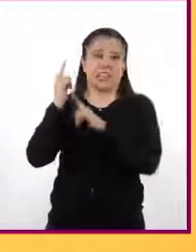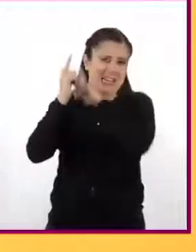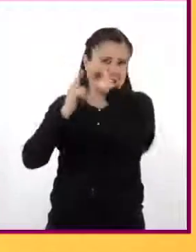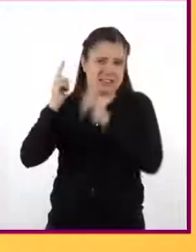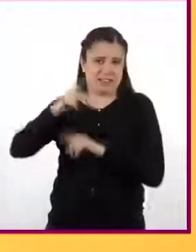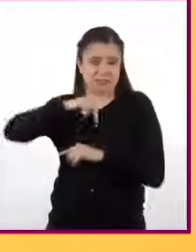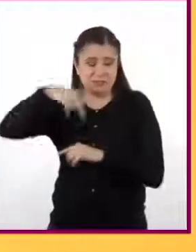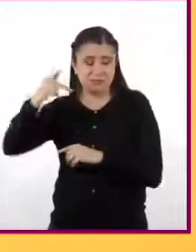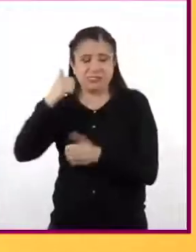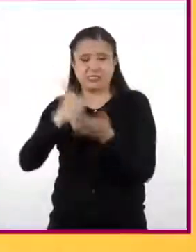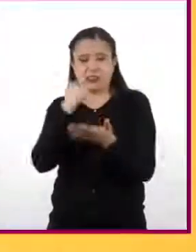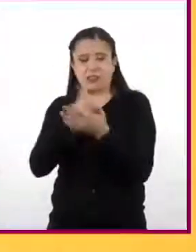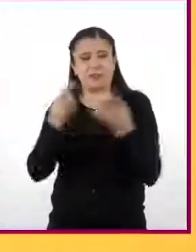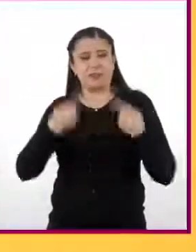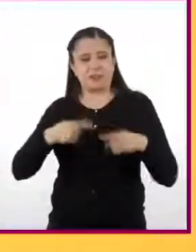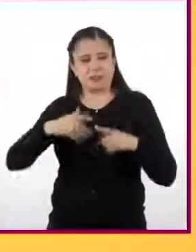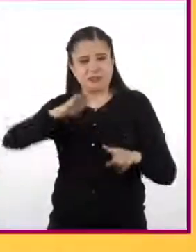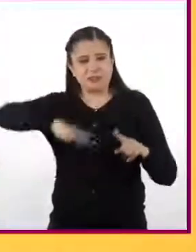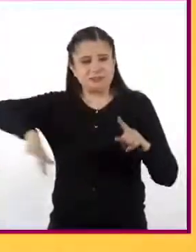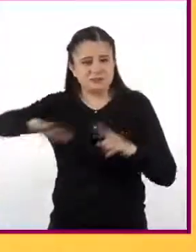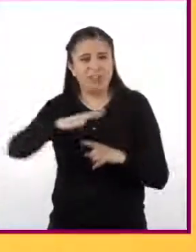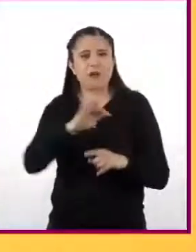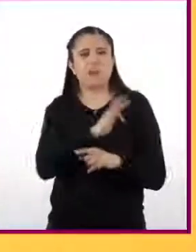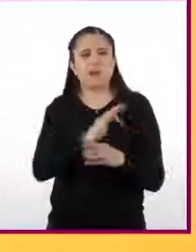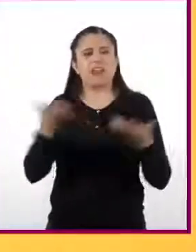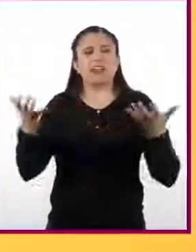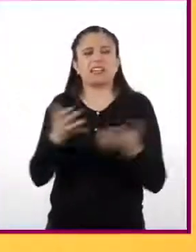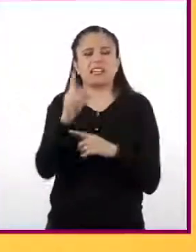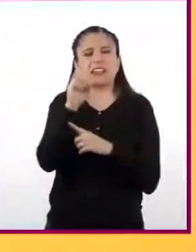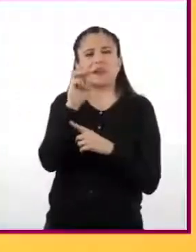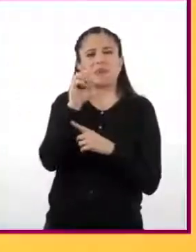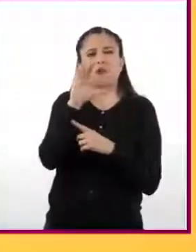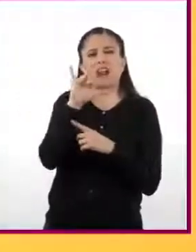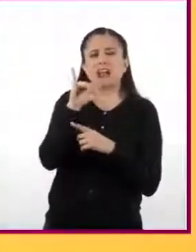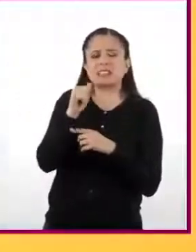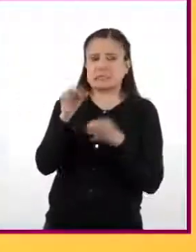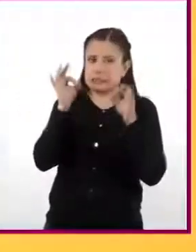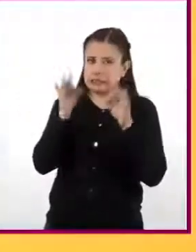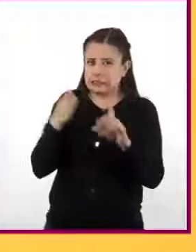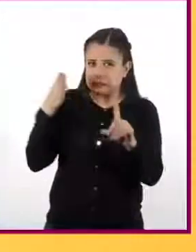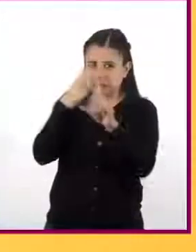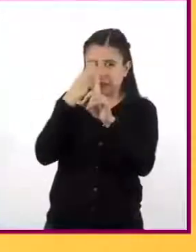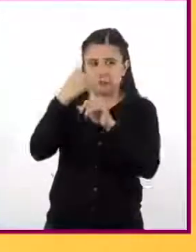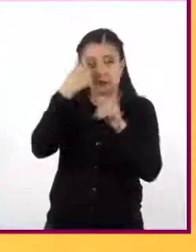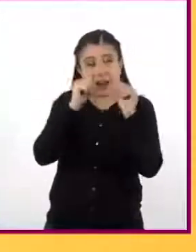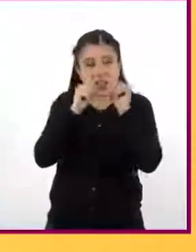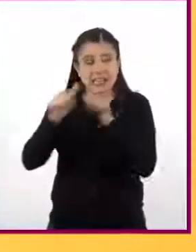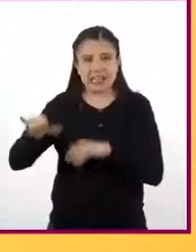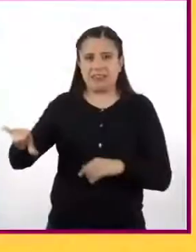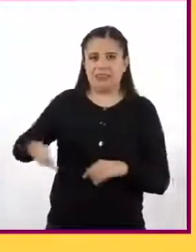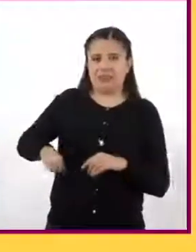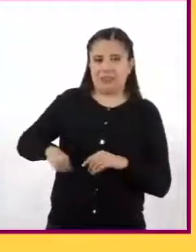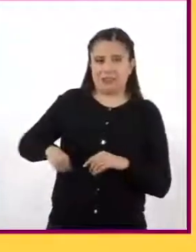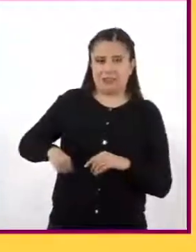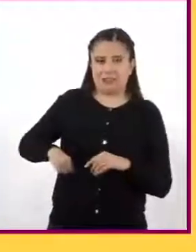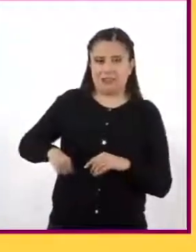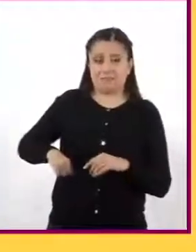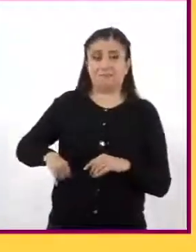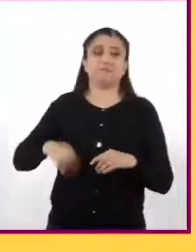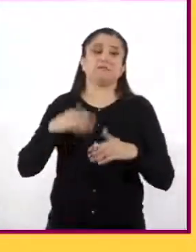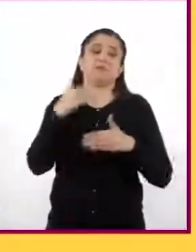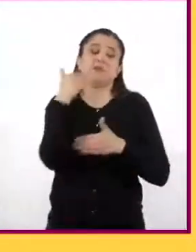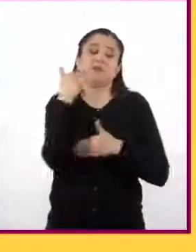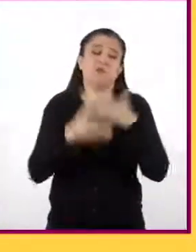los ciudadanos y las ciudadanas ejercieran una democracia directa para atender asuntos de interés común. Conforme